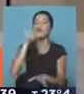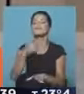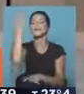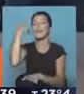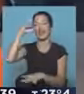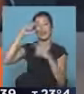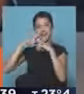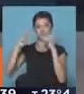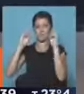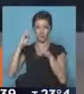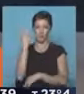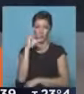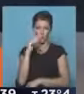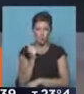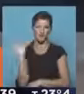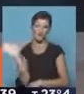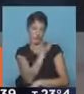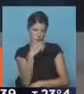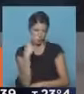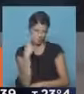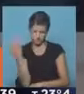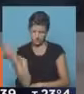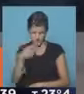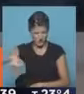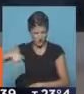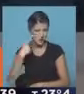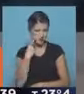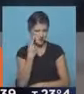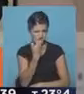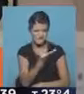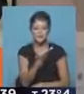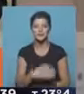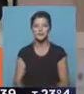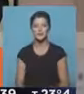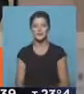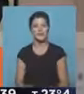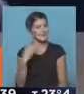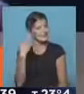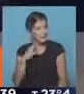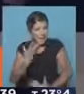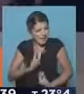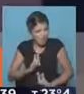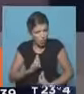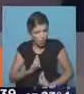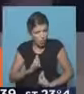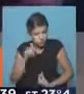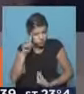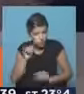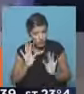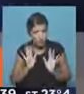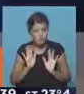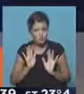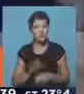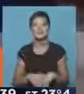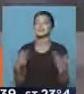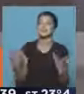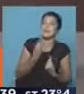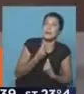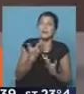muy conocido por todos nosotros hay que tener miedo hay que tenerle miedo al miedo